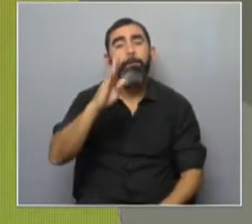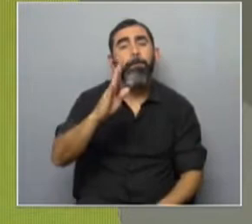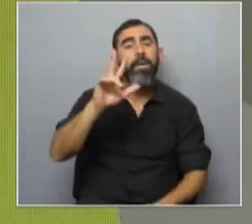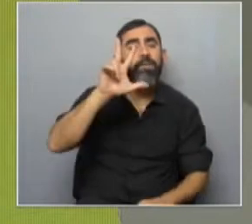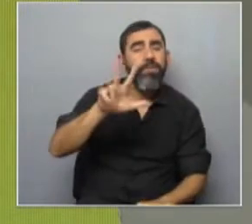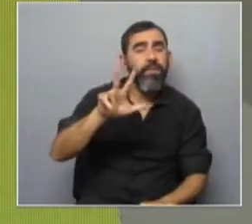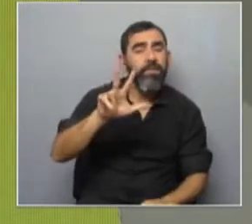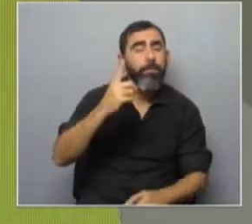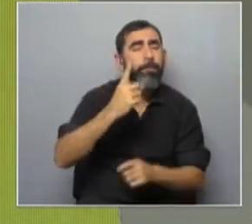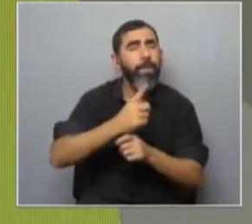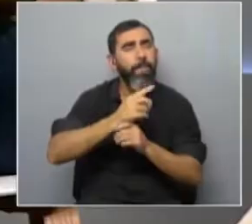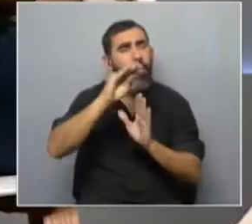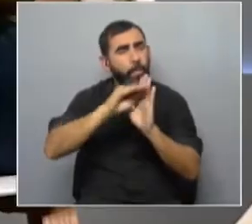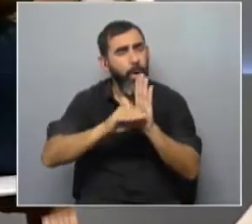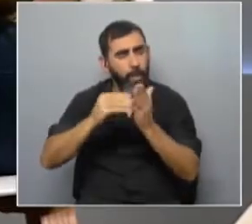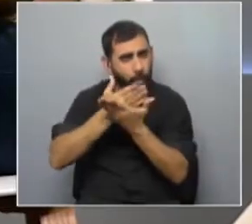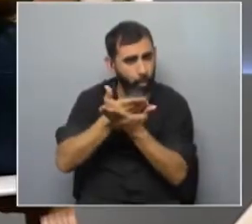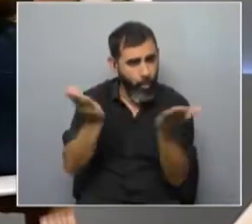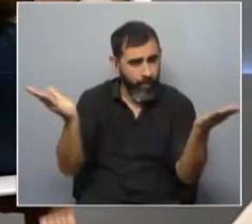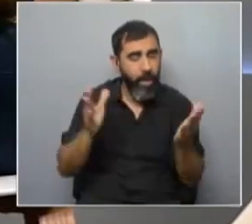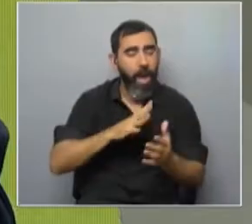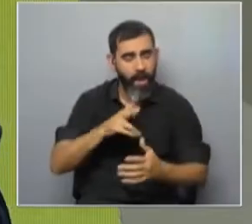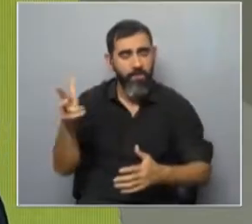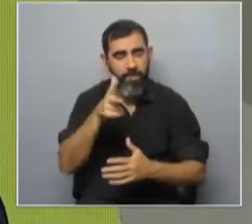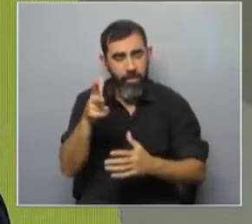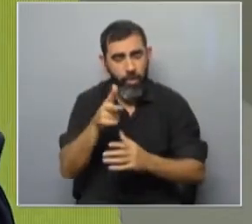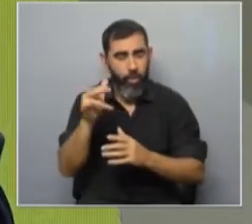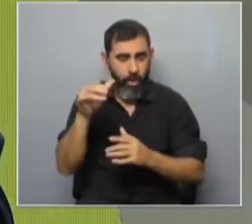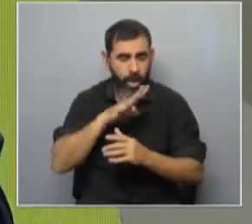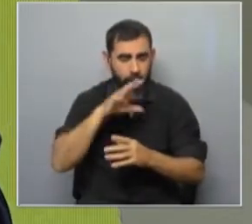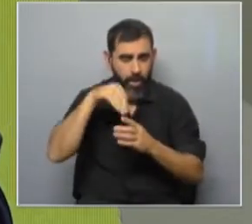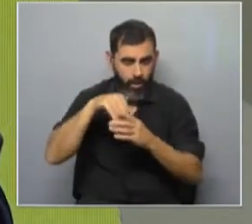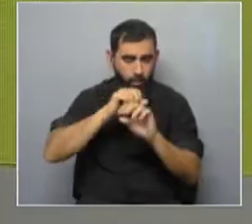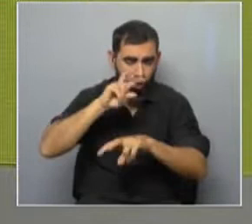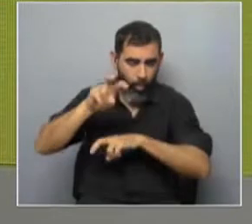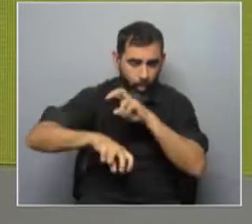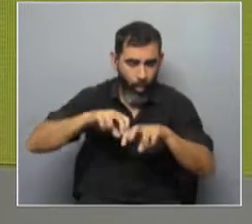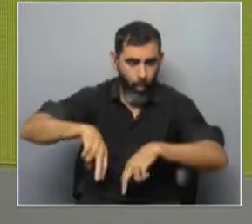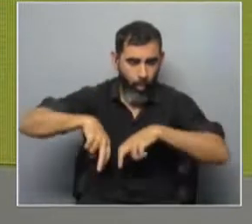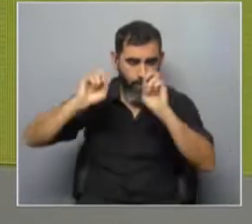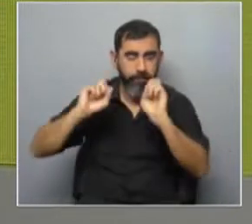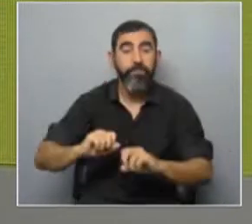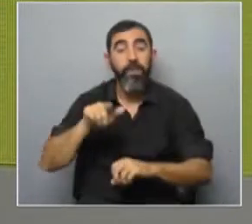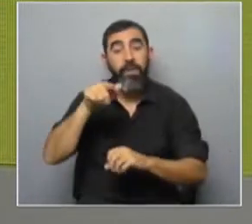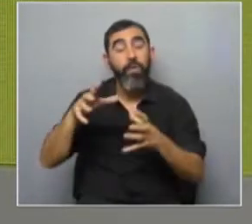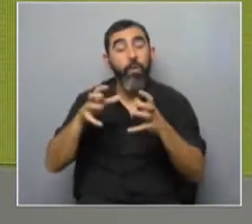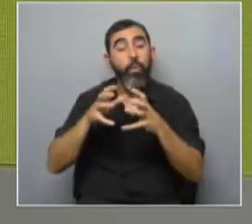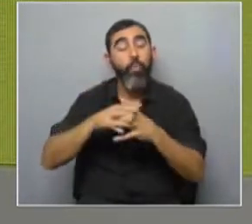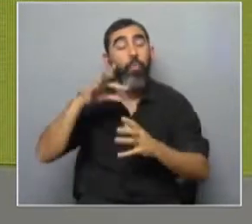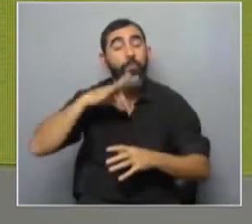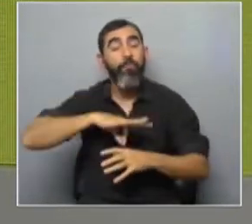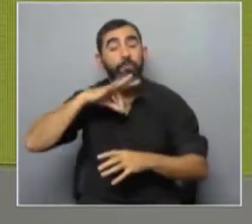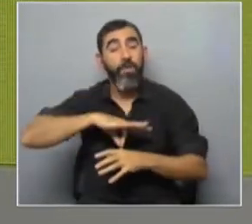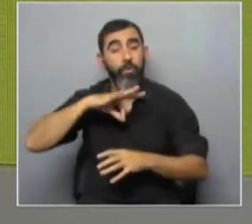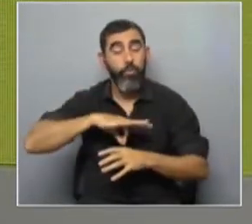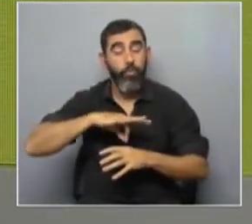presentamos en el primer programa de este año, que bueno, están los videos en archivo y se pueden ir a ver. Sí, vale la pena. Andrés forma parte del grupo de virología